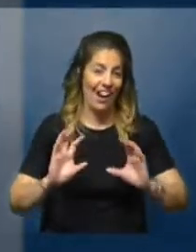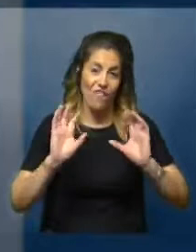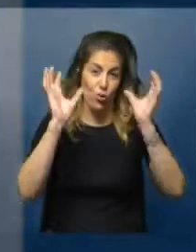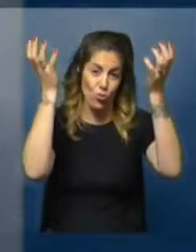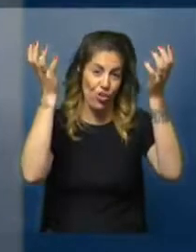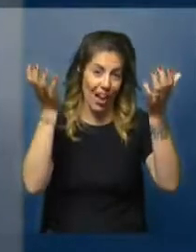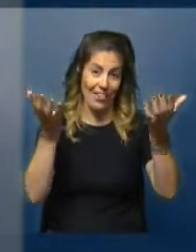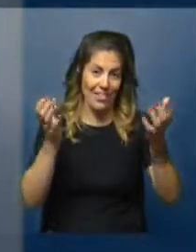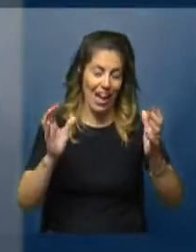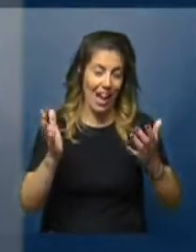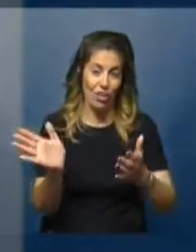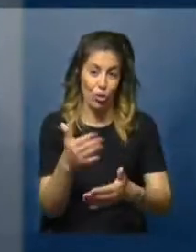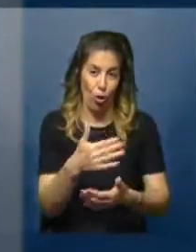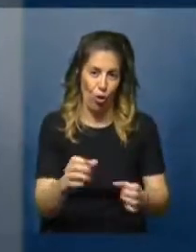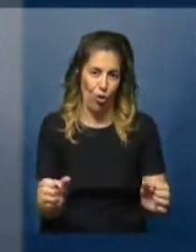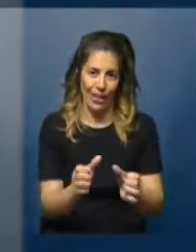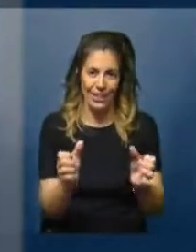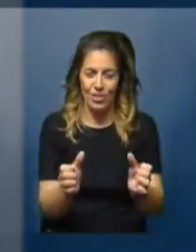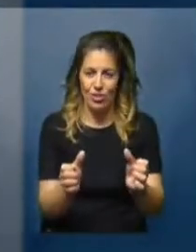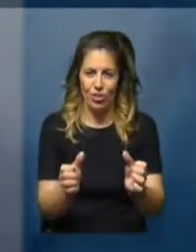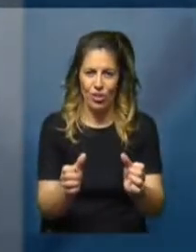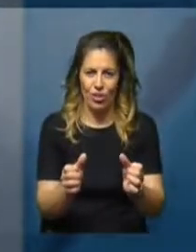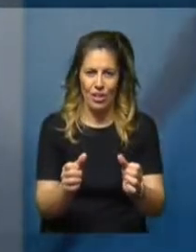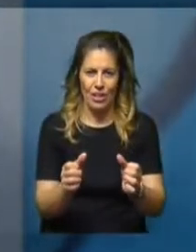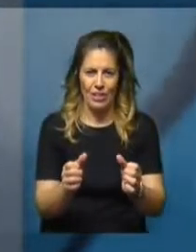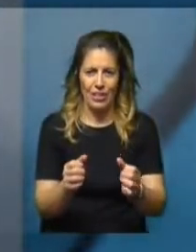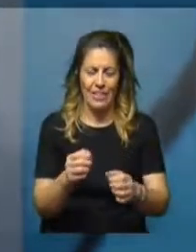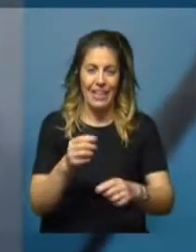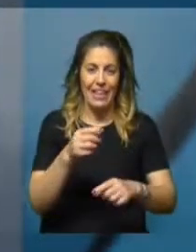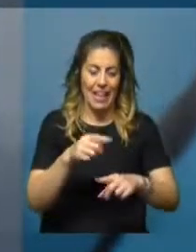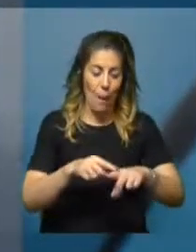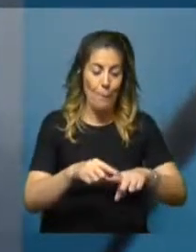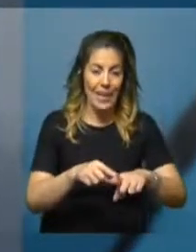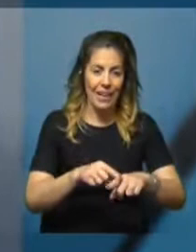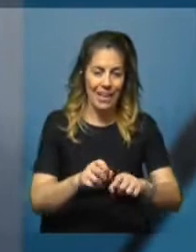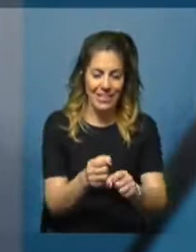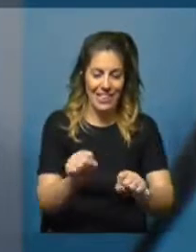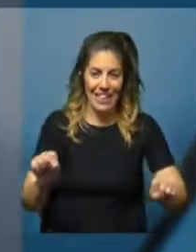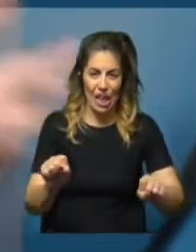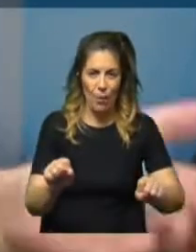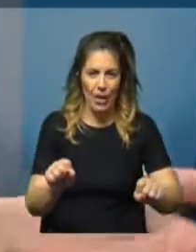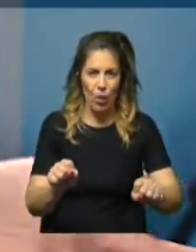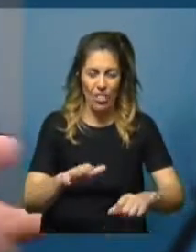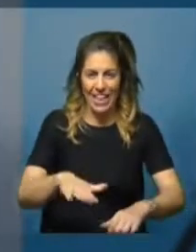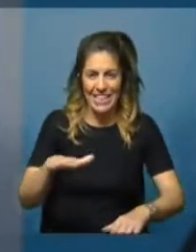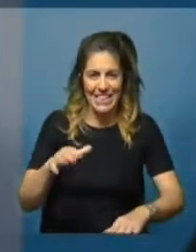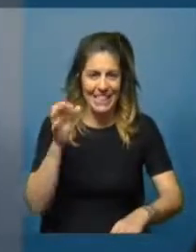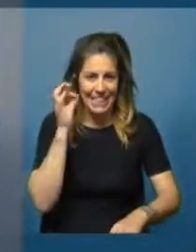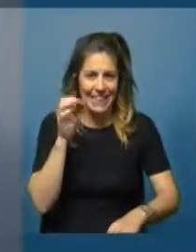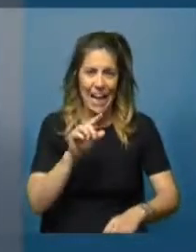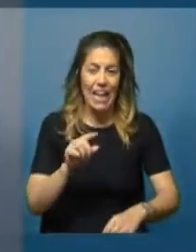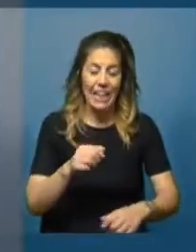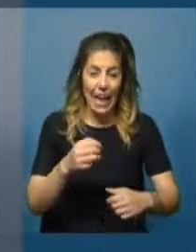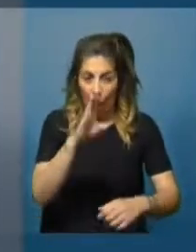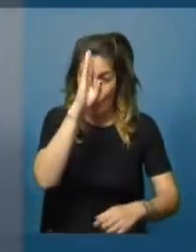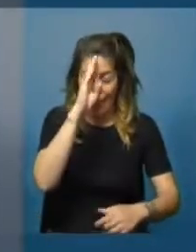En todo aspecto este desde que se quiebra la pierna cuando es chiquita que aprende a leer en una época en la que nadie es ninguna mujer